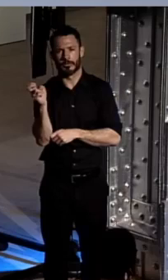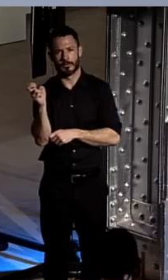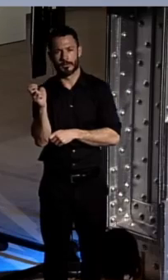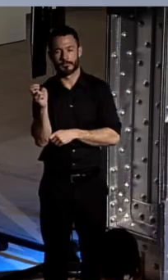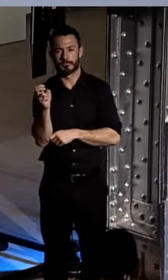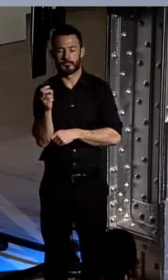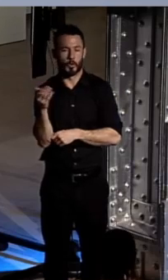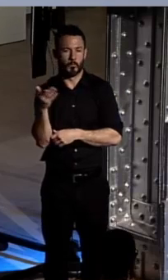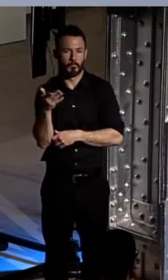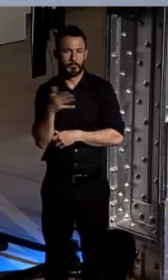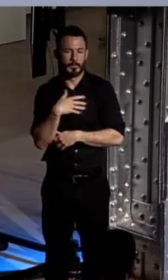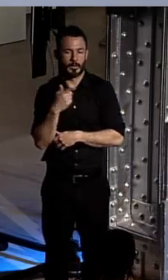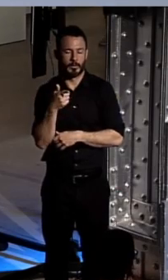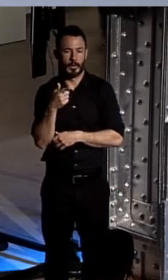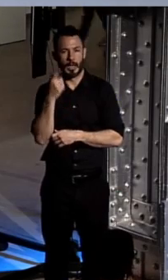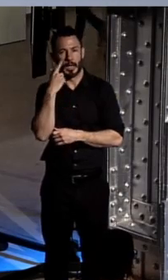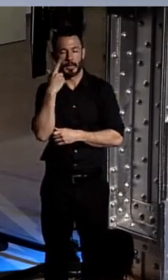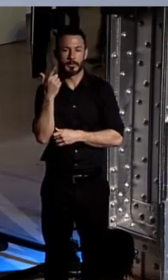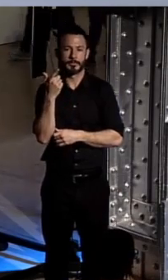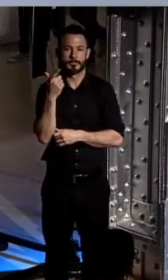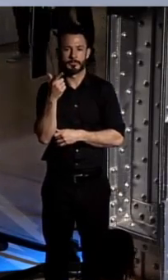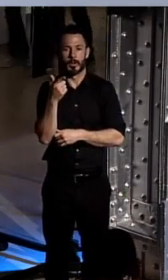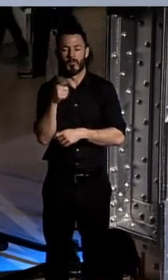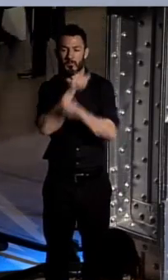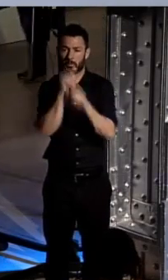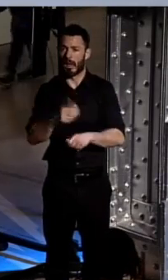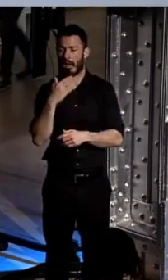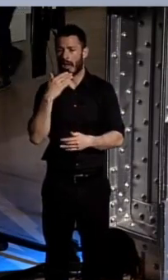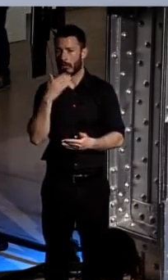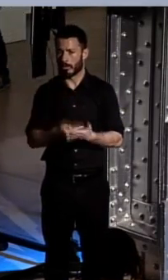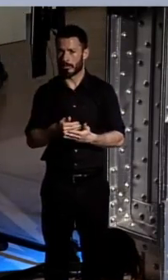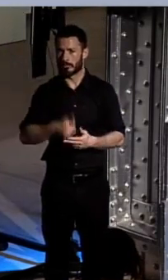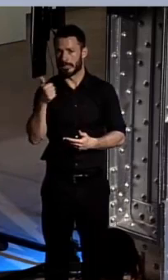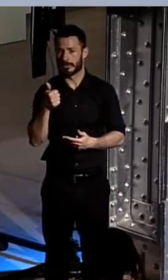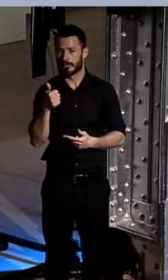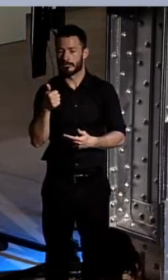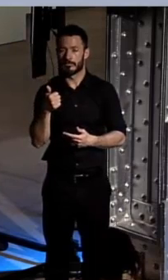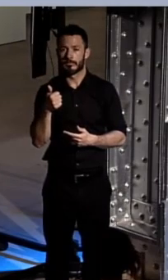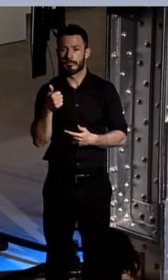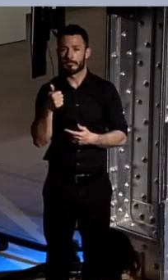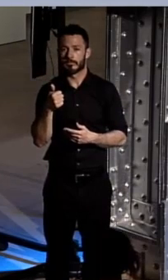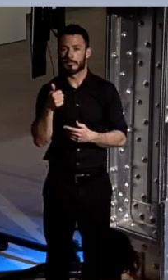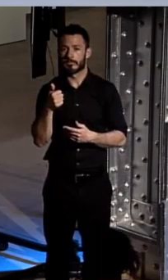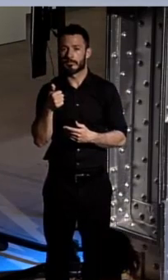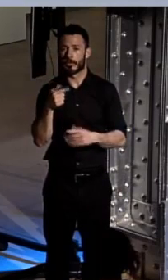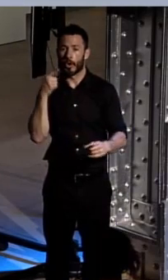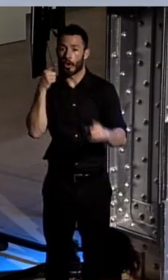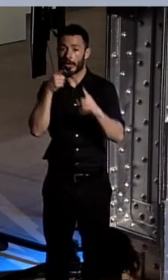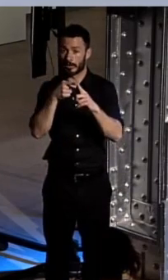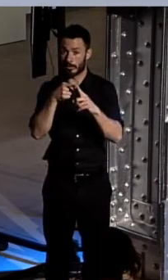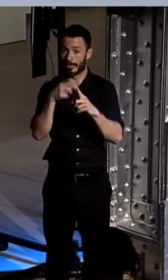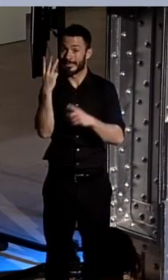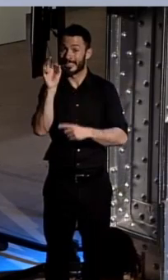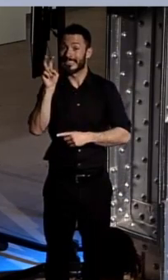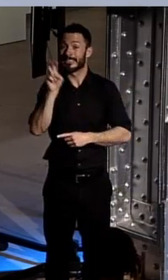la cual, que probablemente no es la que hicieron, la manera que jugaron recién, en la cual cada persona se acerca más al objetivo que yo les di, que es que tienen 30